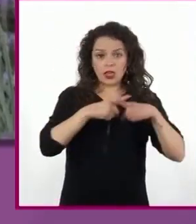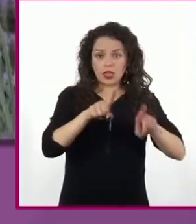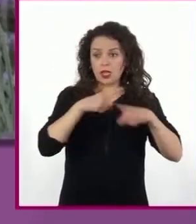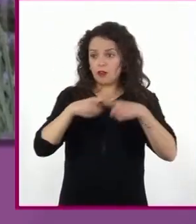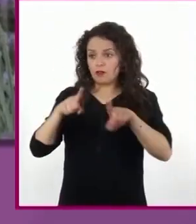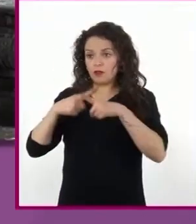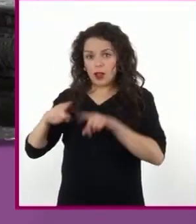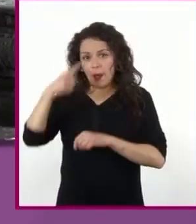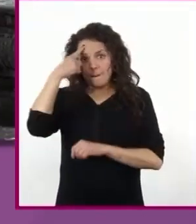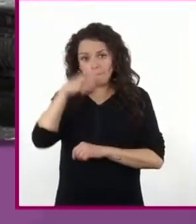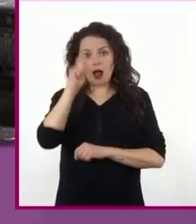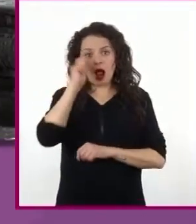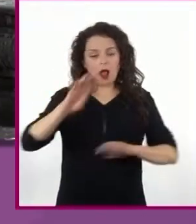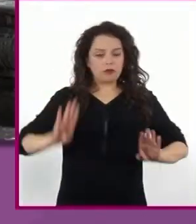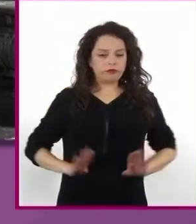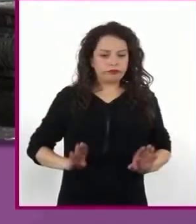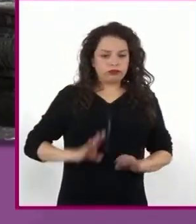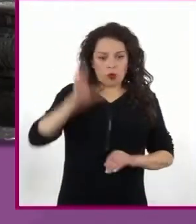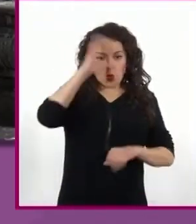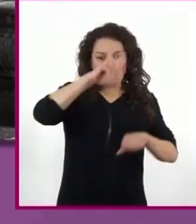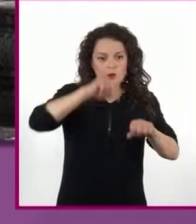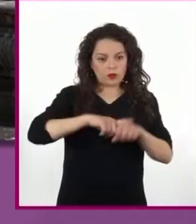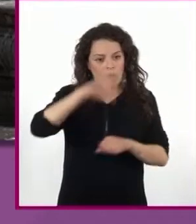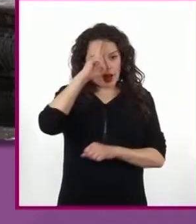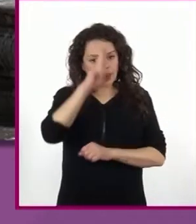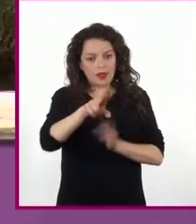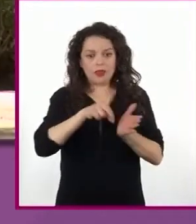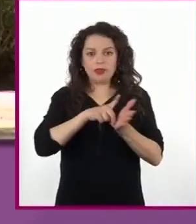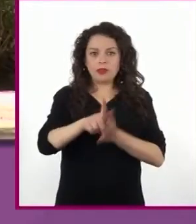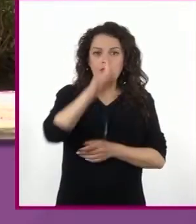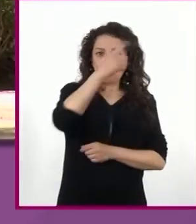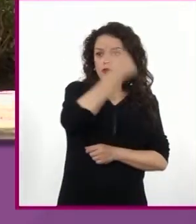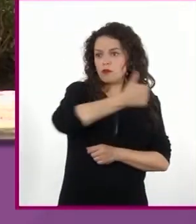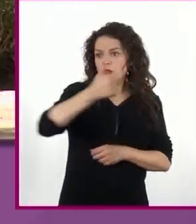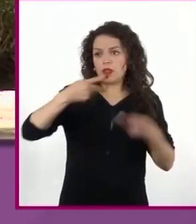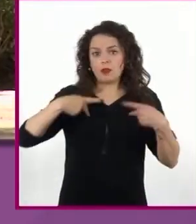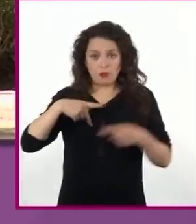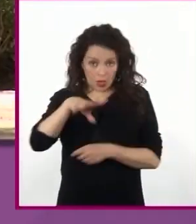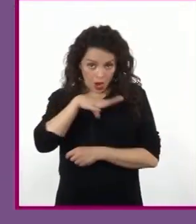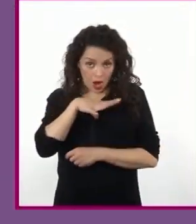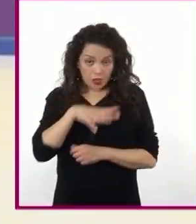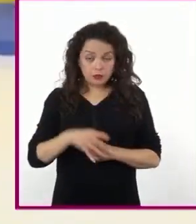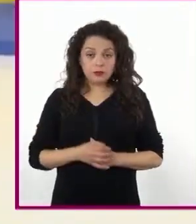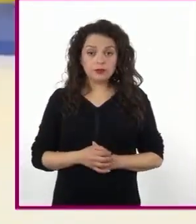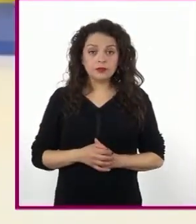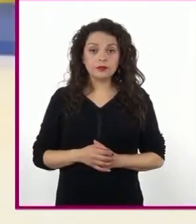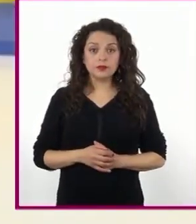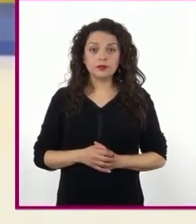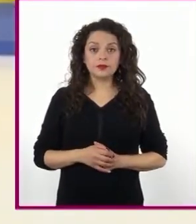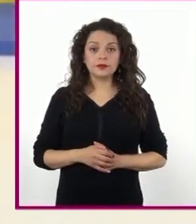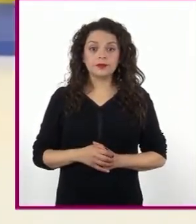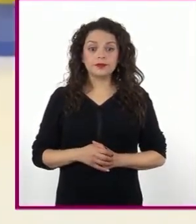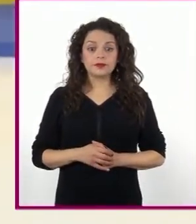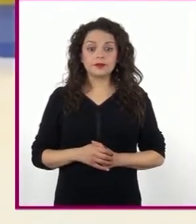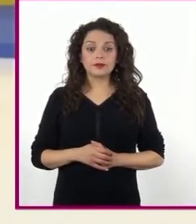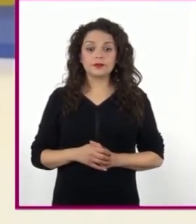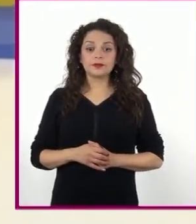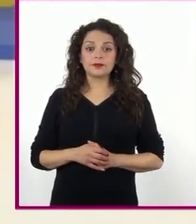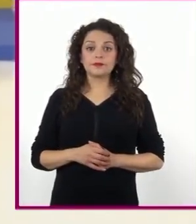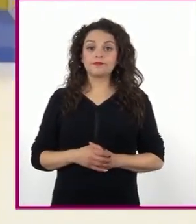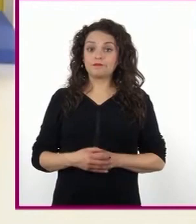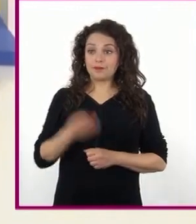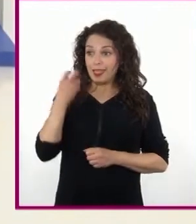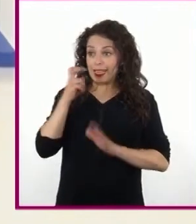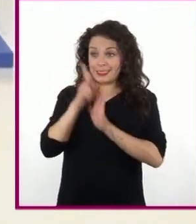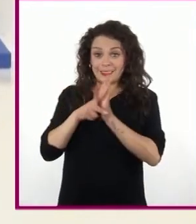enriquecer a las culturas y respetar los derechos que tenemos todas las personas. Lo que se explicó en